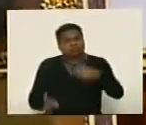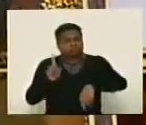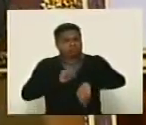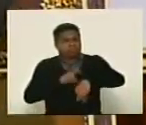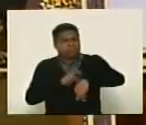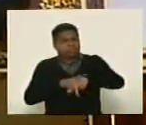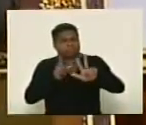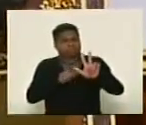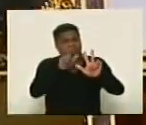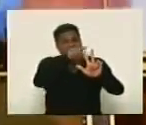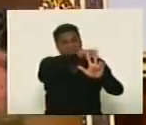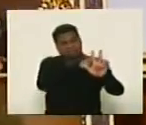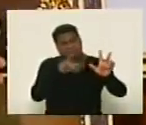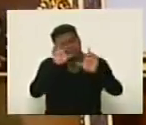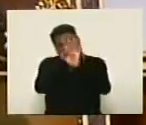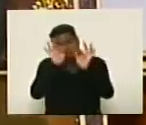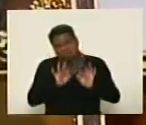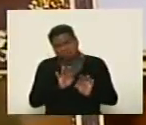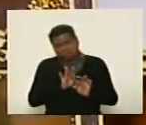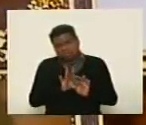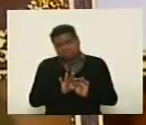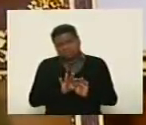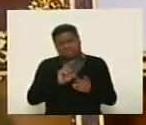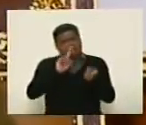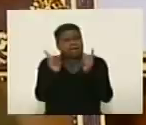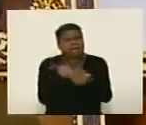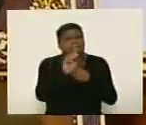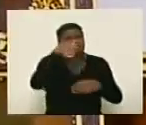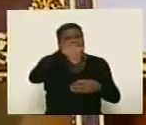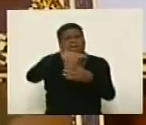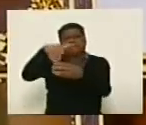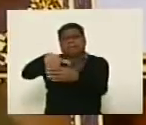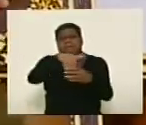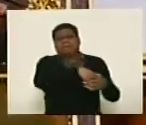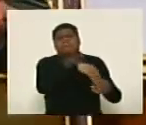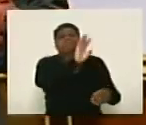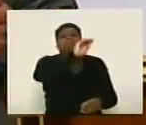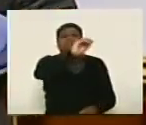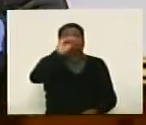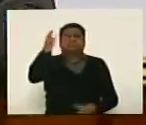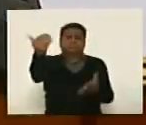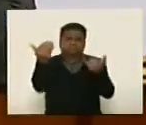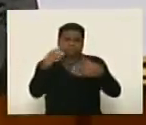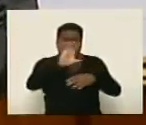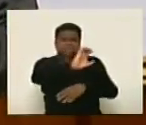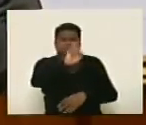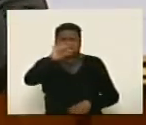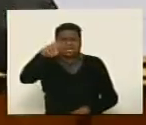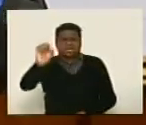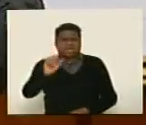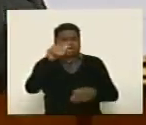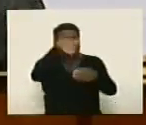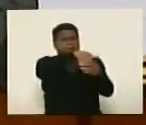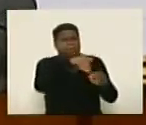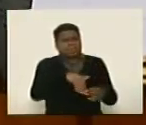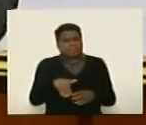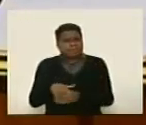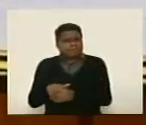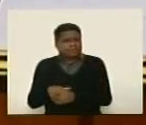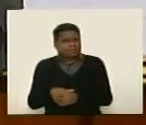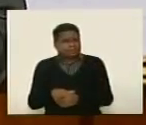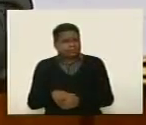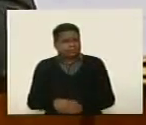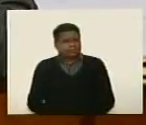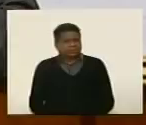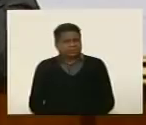las tres posibilidades se ha hecho referendo. Por eso es que uno ve cómo la oposición y sus asesores lo que han hecho es